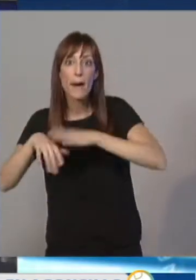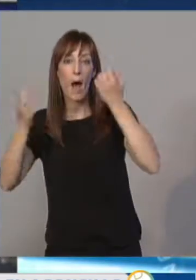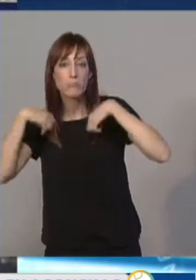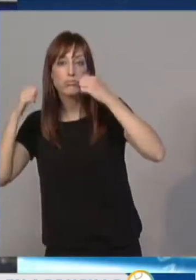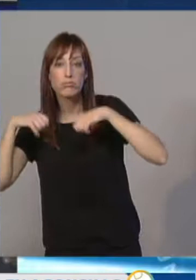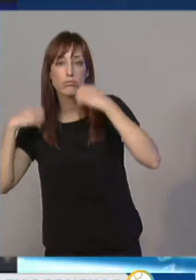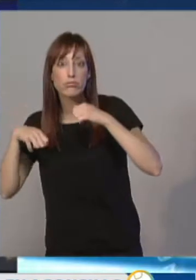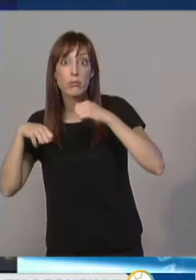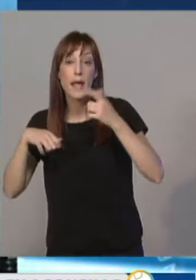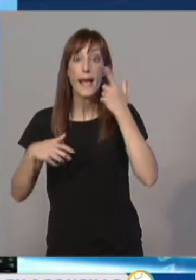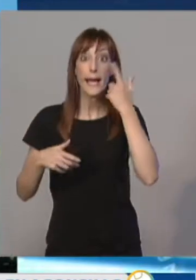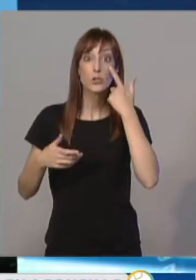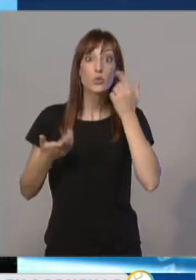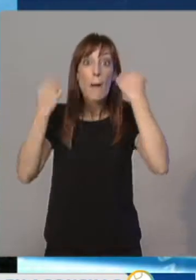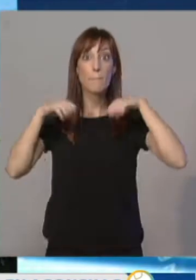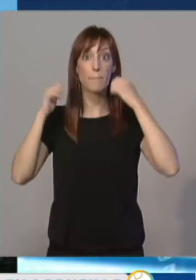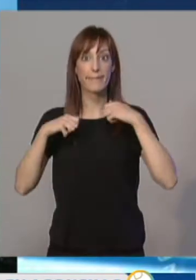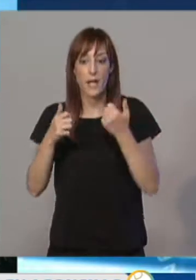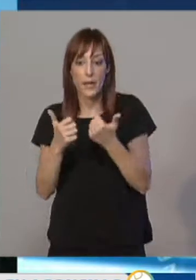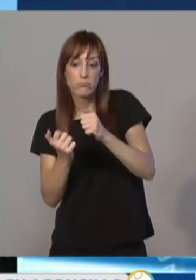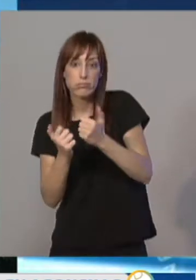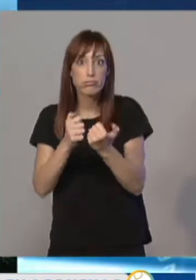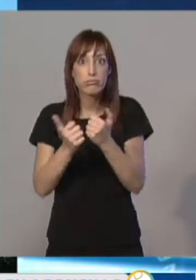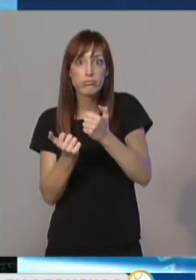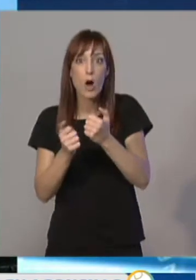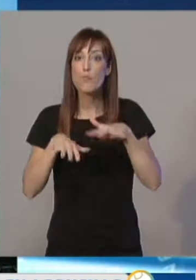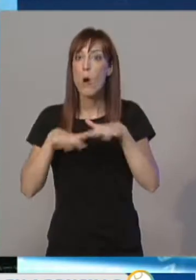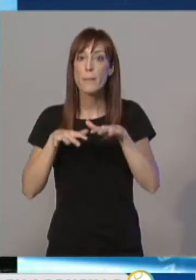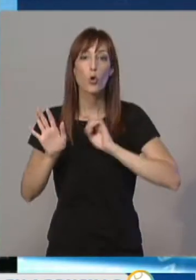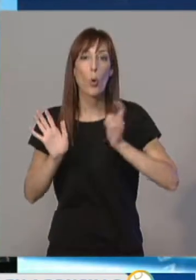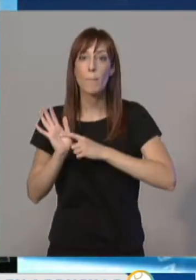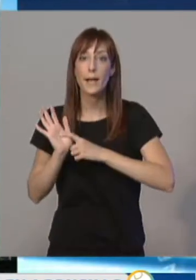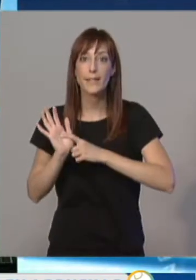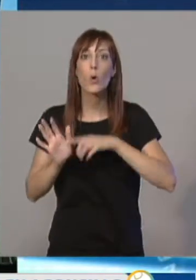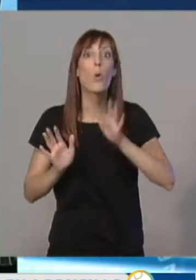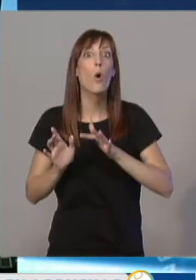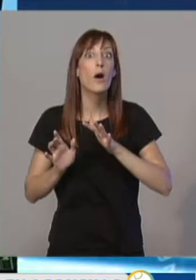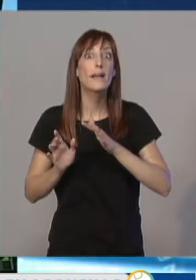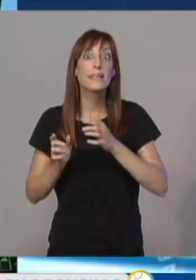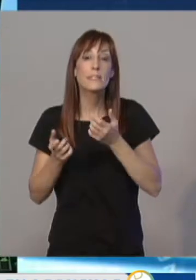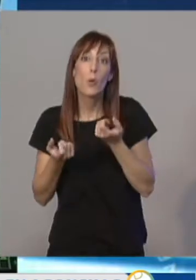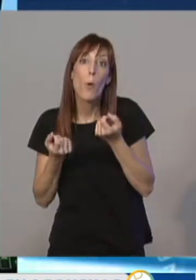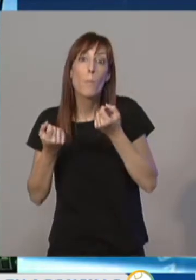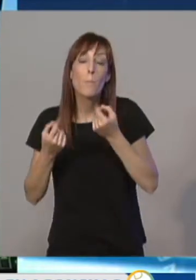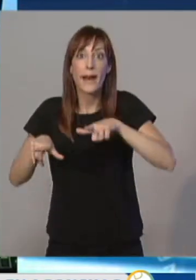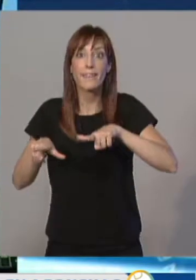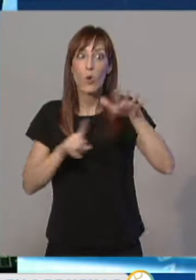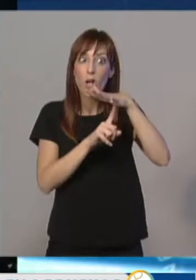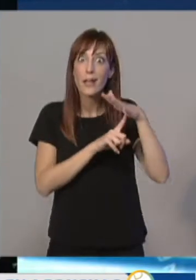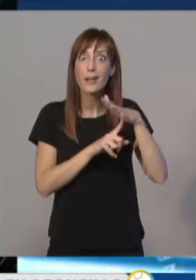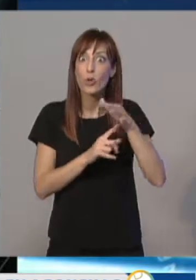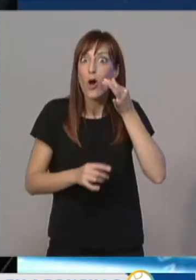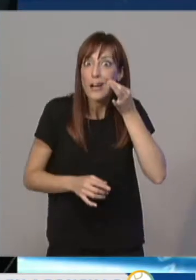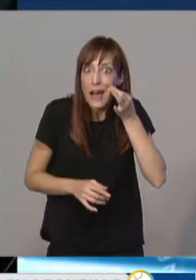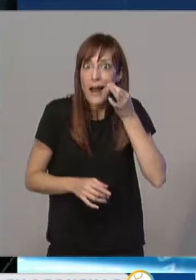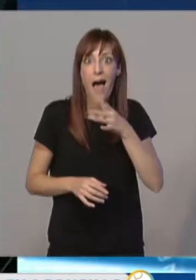generación que tiene capacidad de movimiento completo y emula al 100% el comportamiento de un helicóptero real. Entramos en él